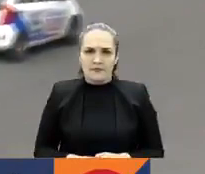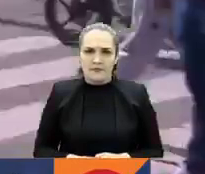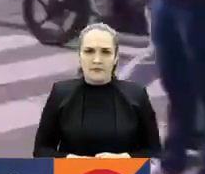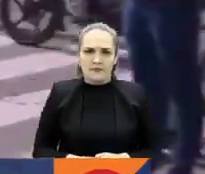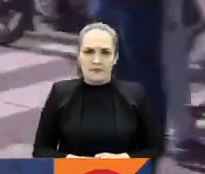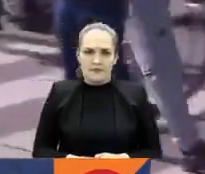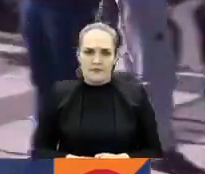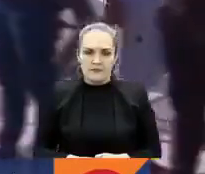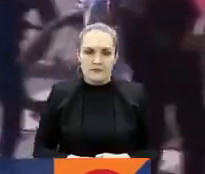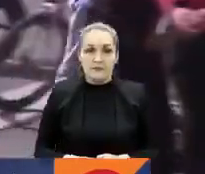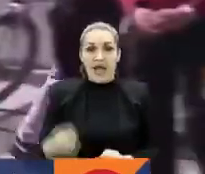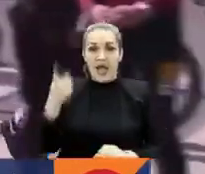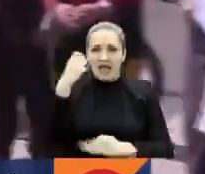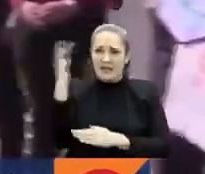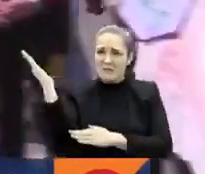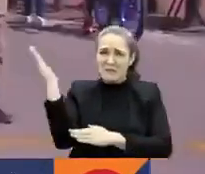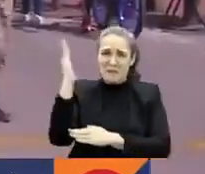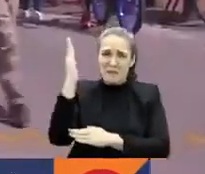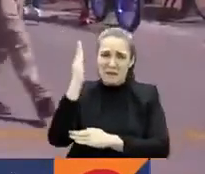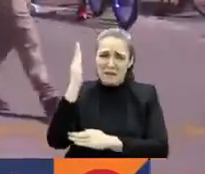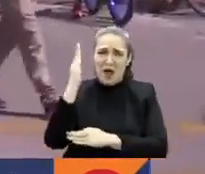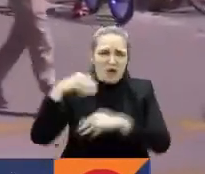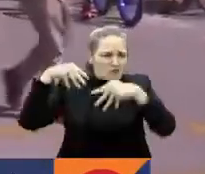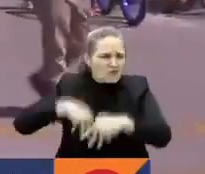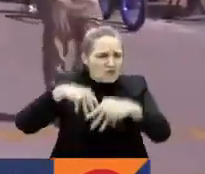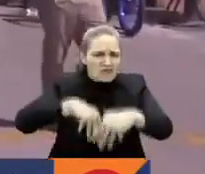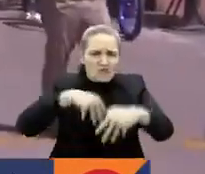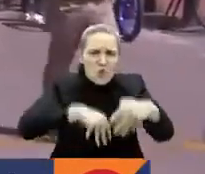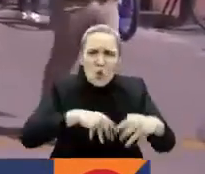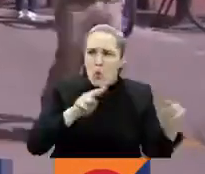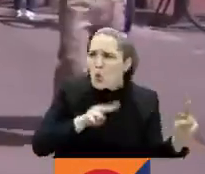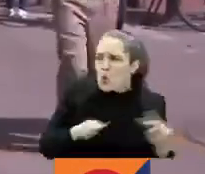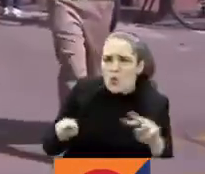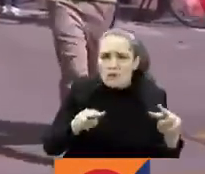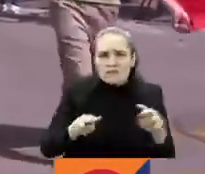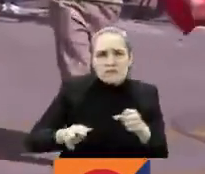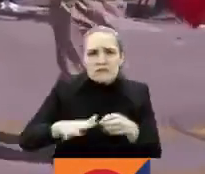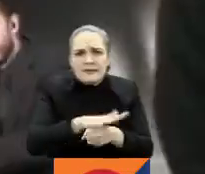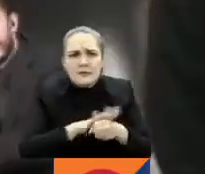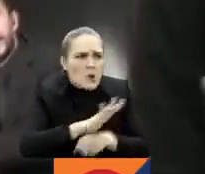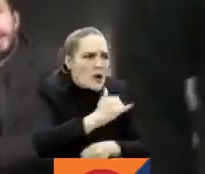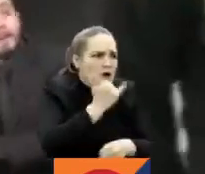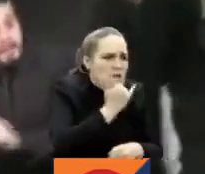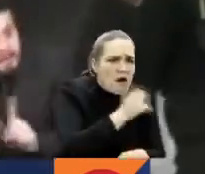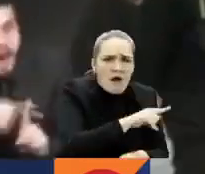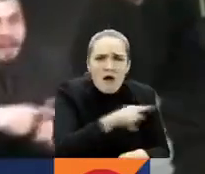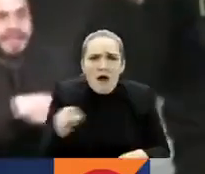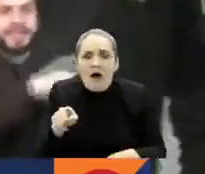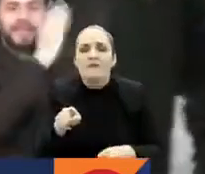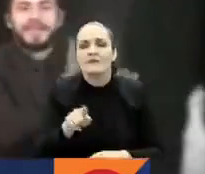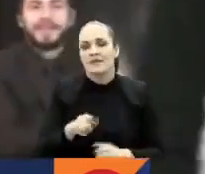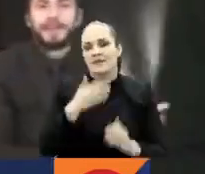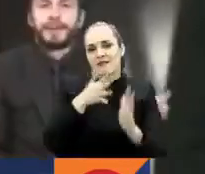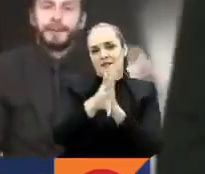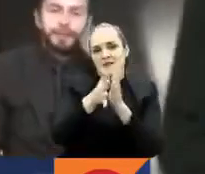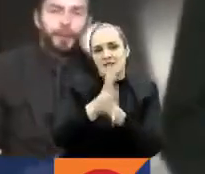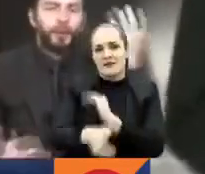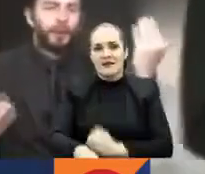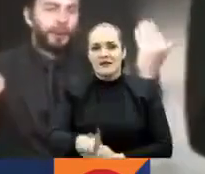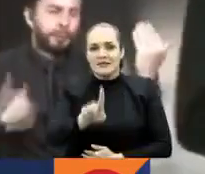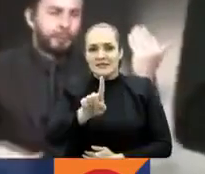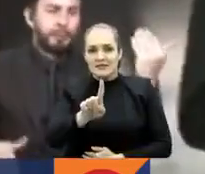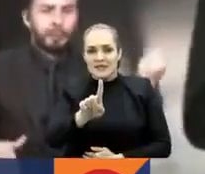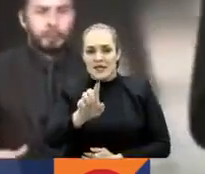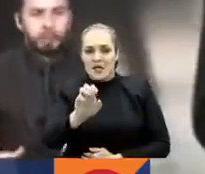Luego de la intensa jornada que vivió la capital en las movilizaciones convocadas por diferentes gremios, la alcaldía informó que 107 personas ingresaron a